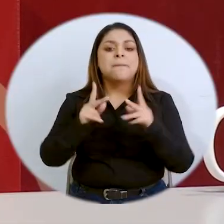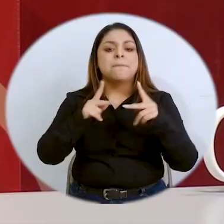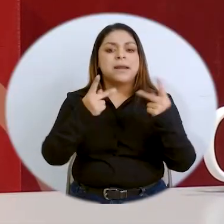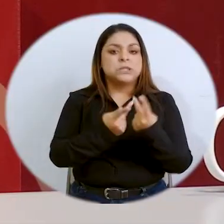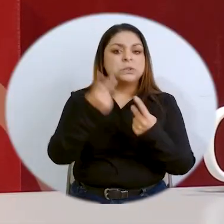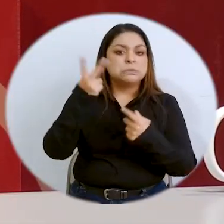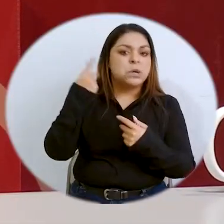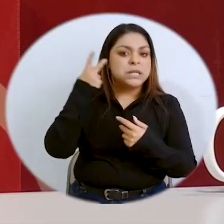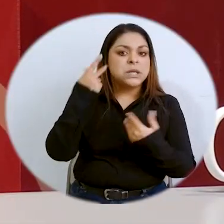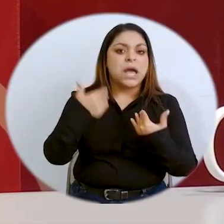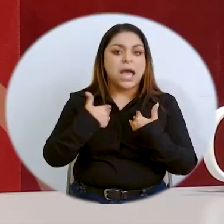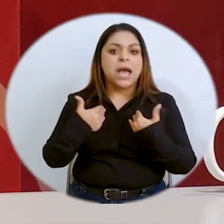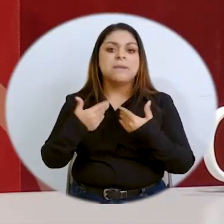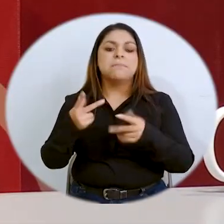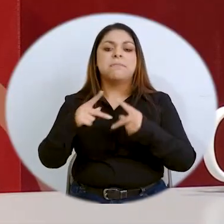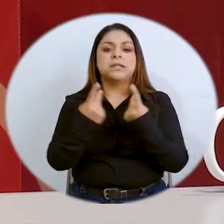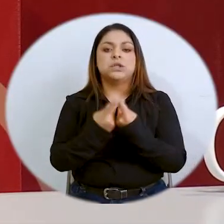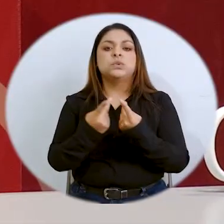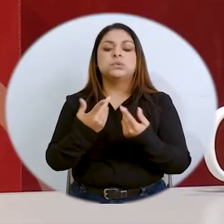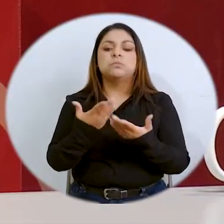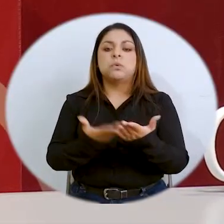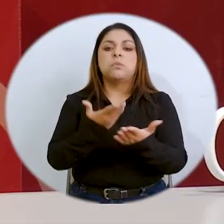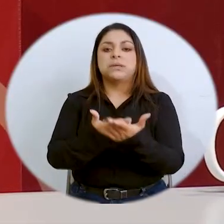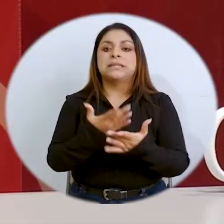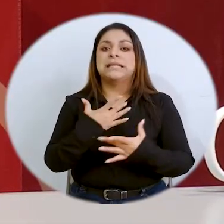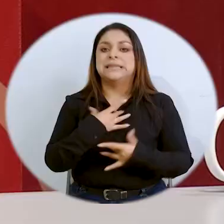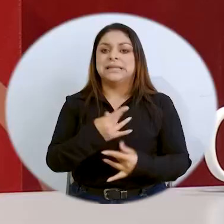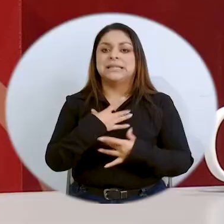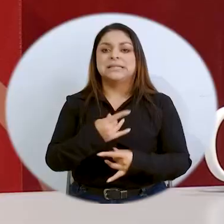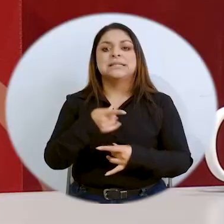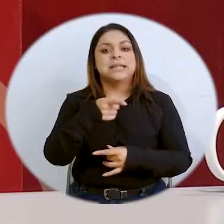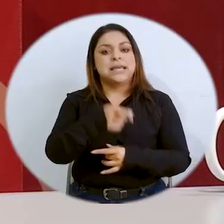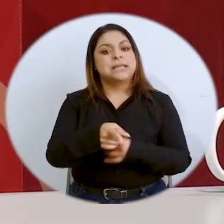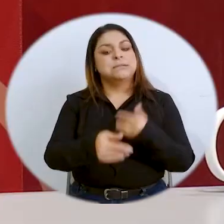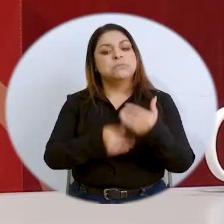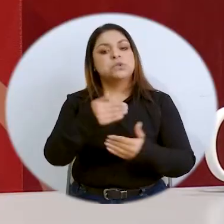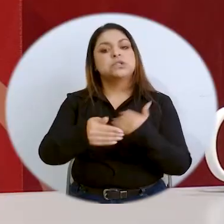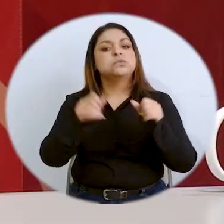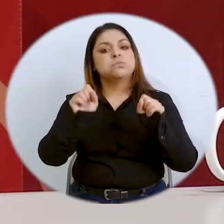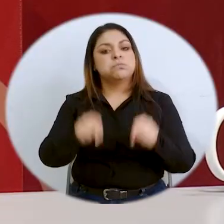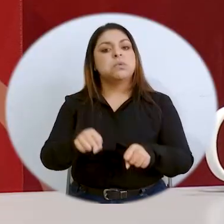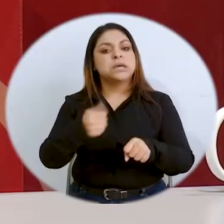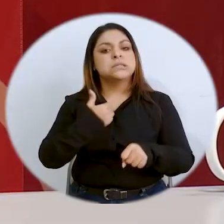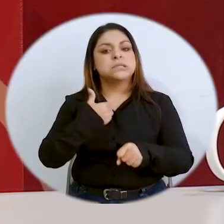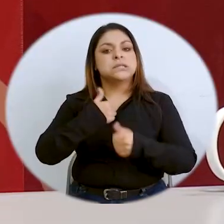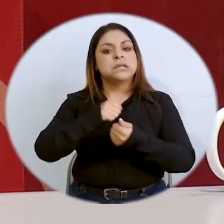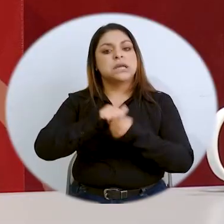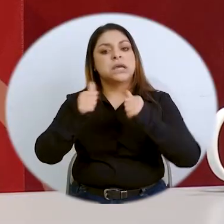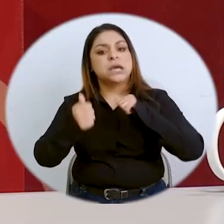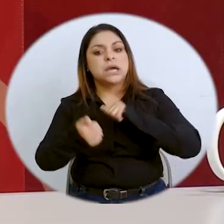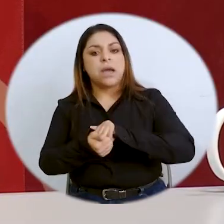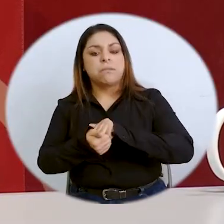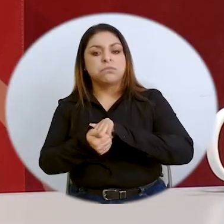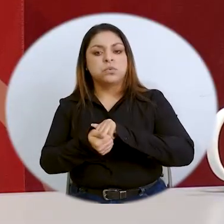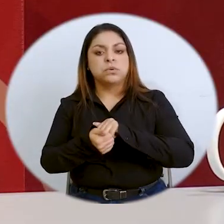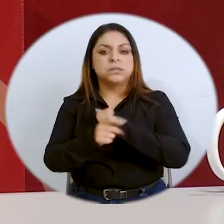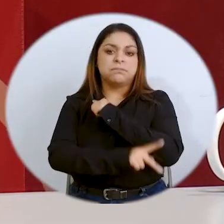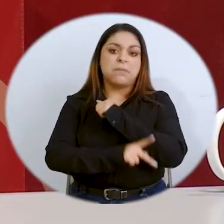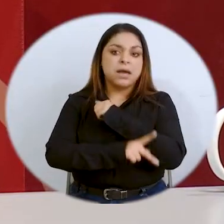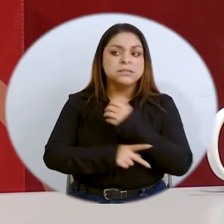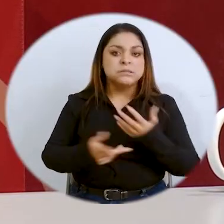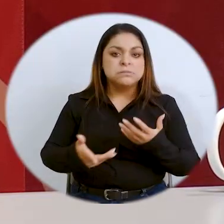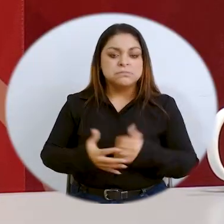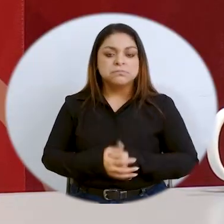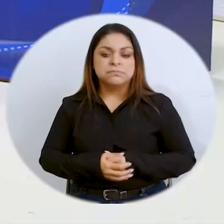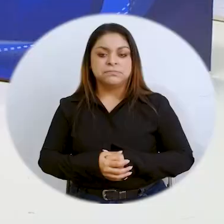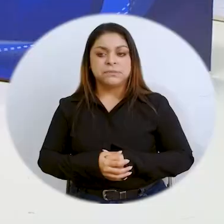partidos políticos han tenido propuestas muy interesantes que el gobierno podría acoger y facilitar este proceso de cambio,